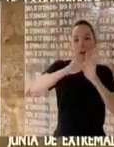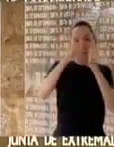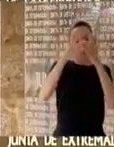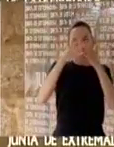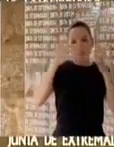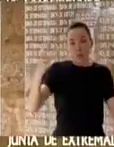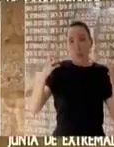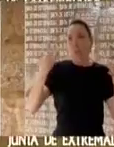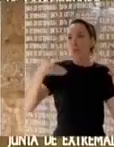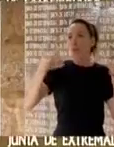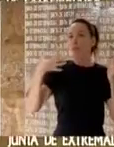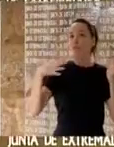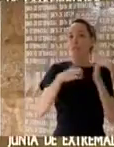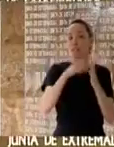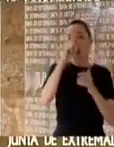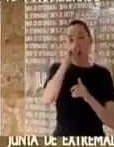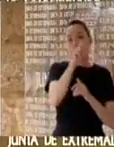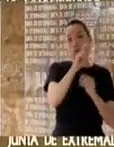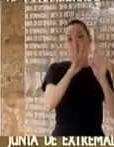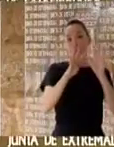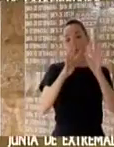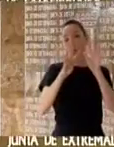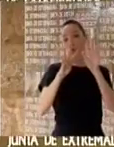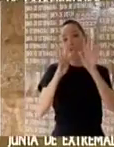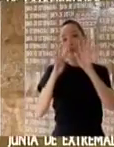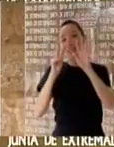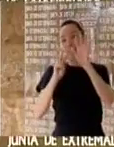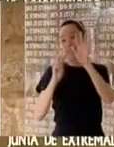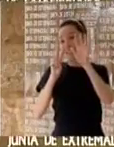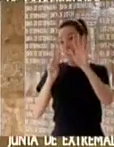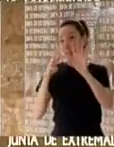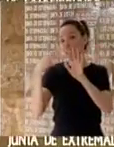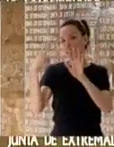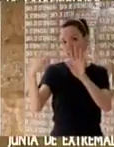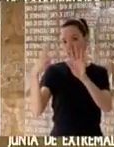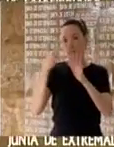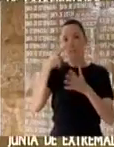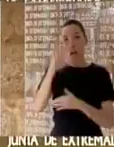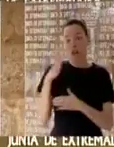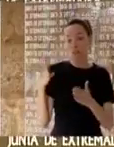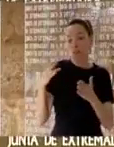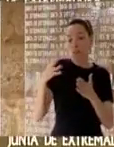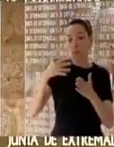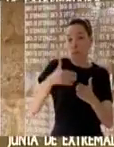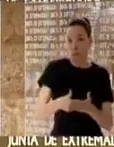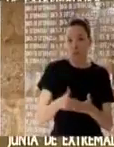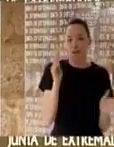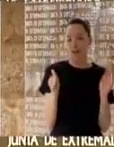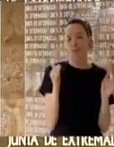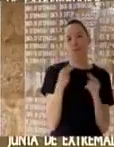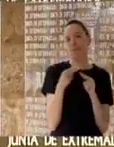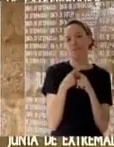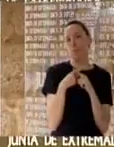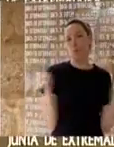de 1995 y de 1973, o sea, fíjese, estamos hablando de otros tiempos políticos